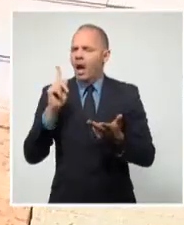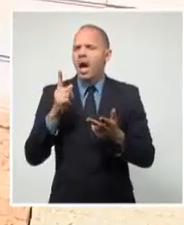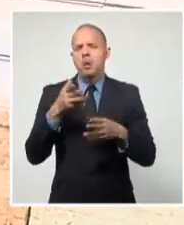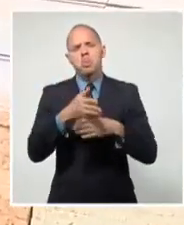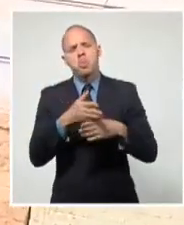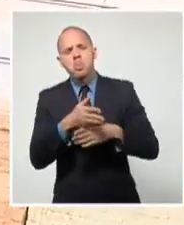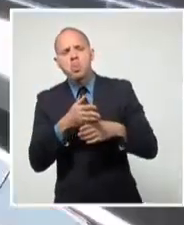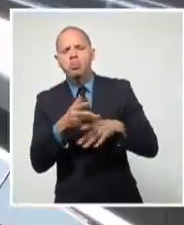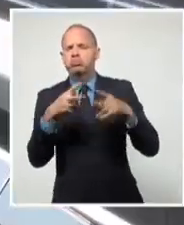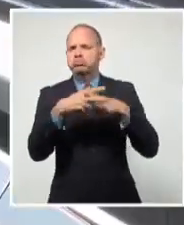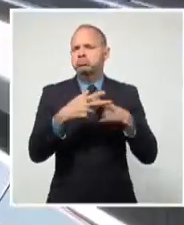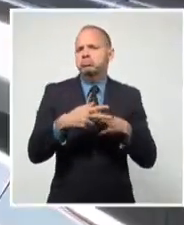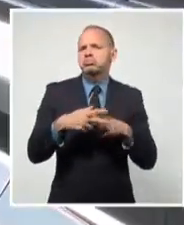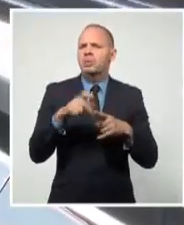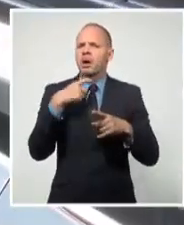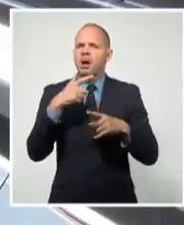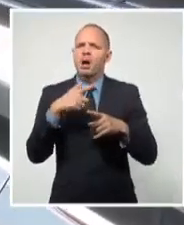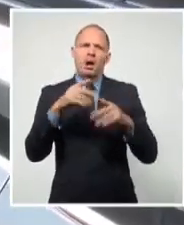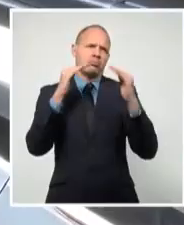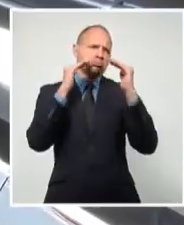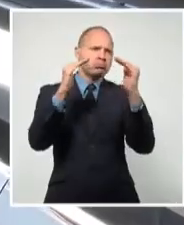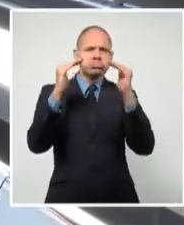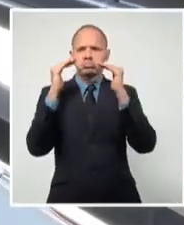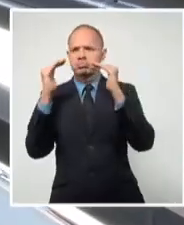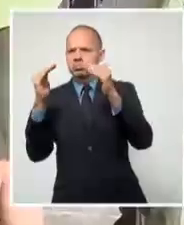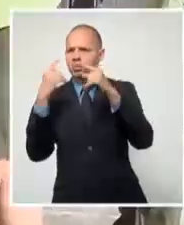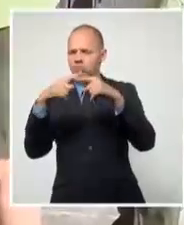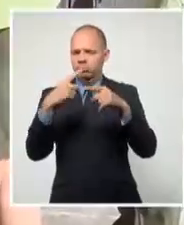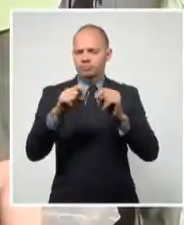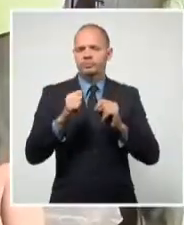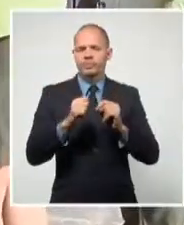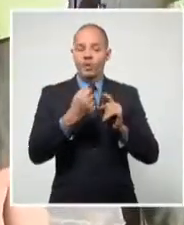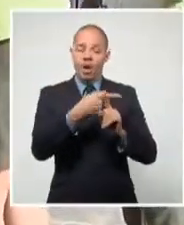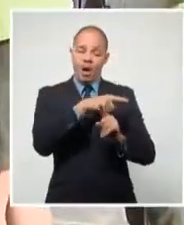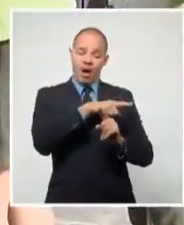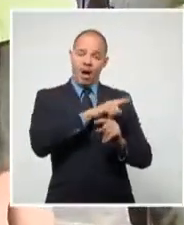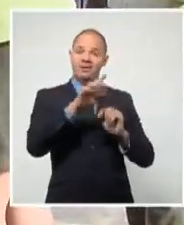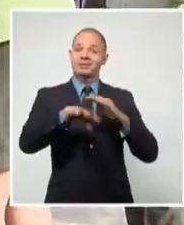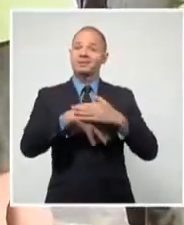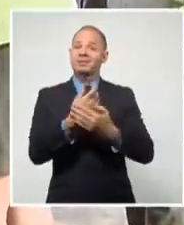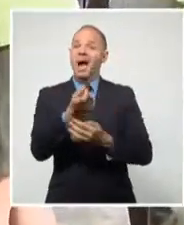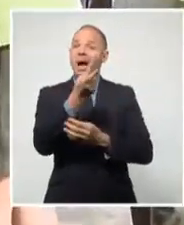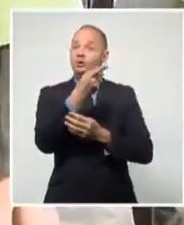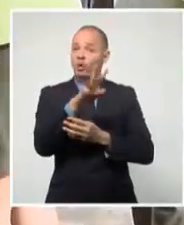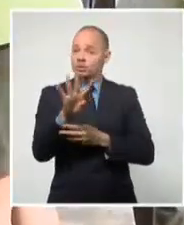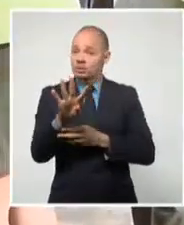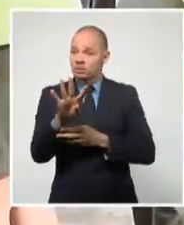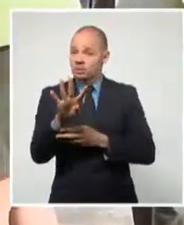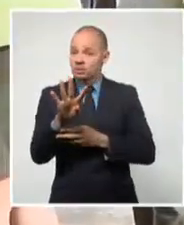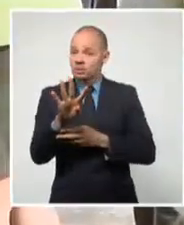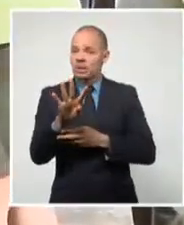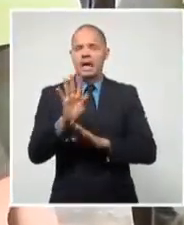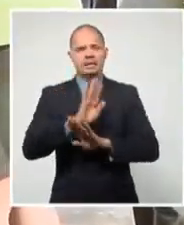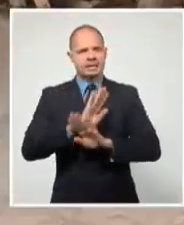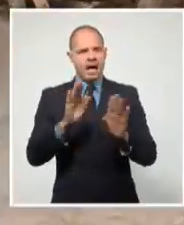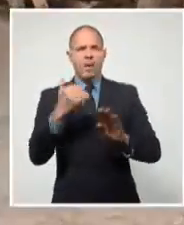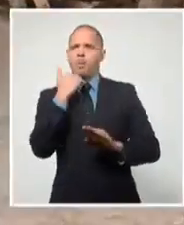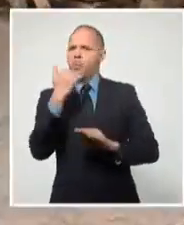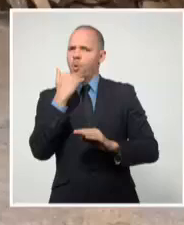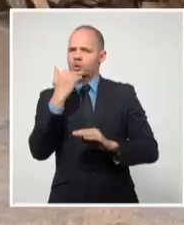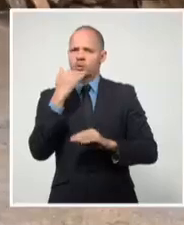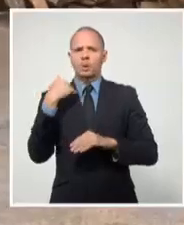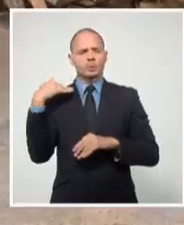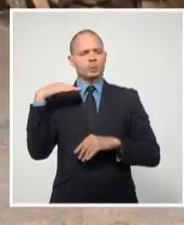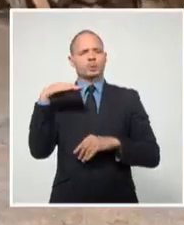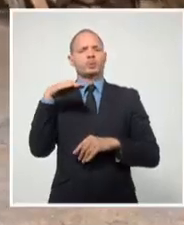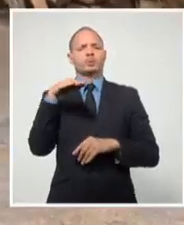reparación de inmuebles el pasado 14 de mayo durante un operativo realizado en el centro oficiales del ministerio del interior